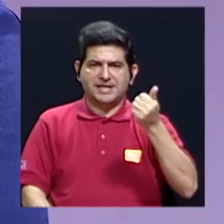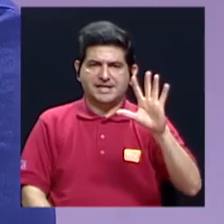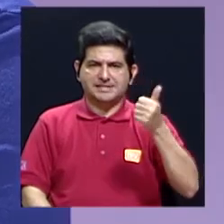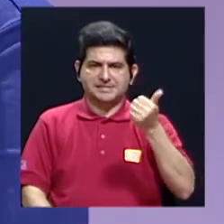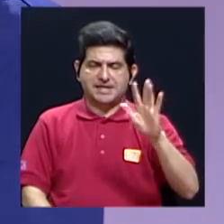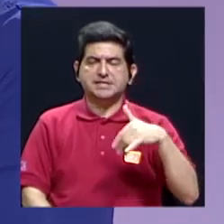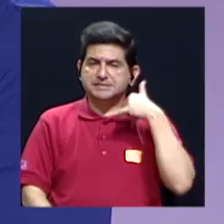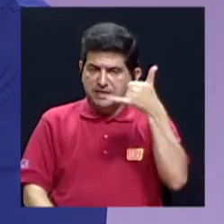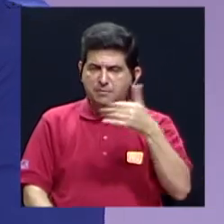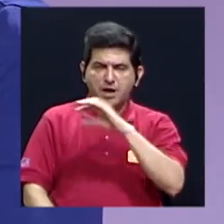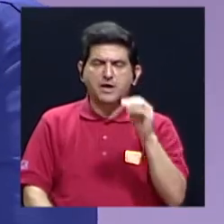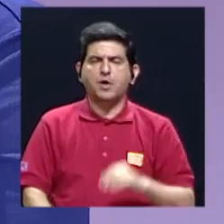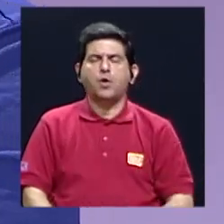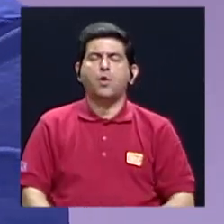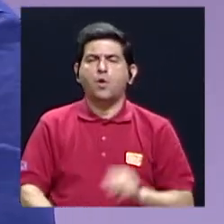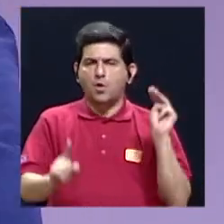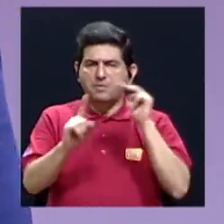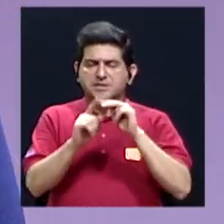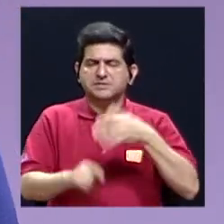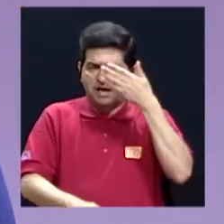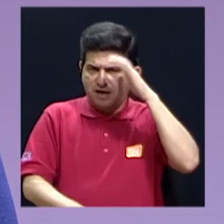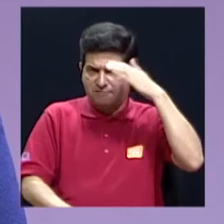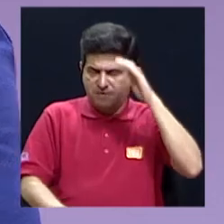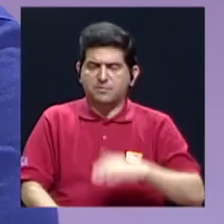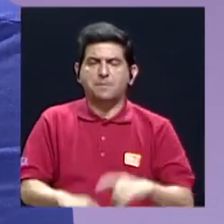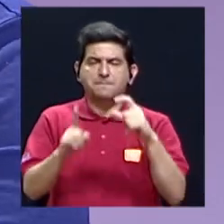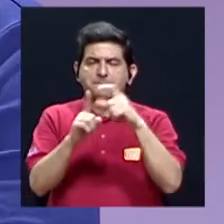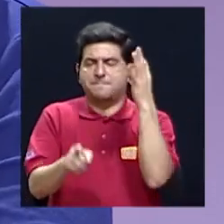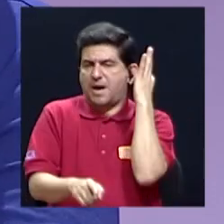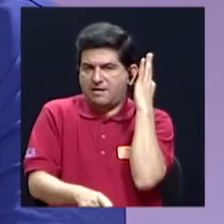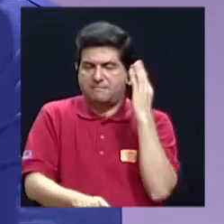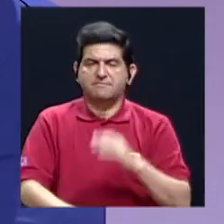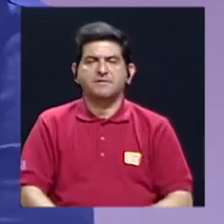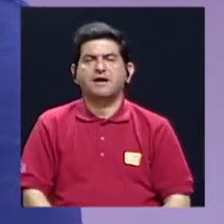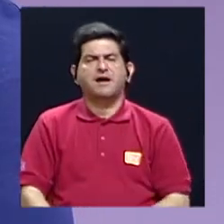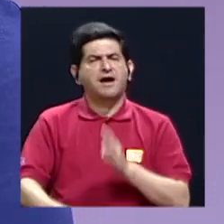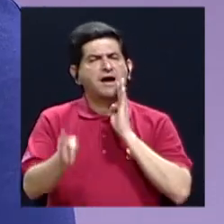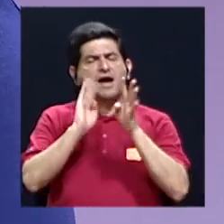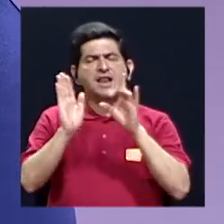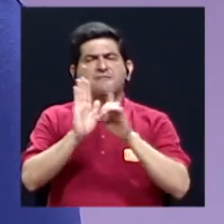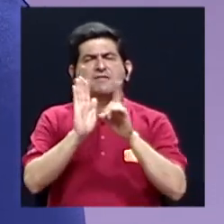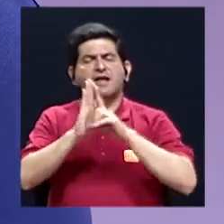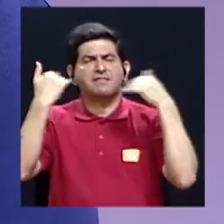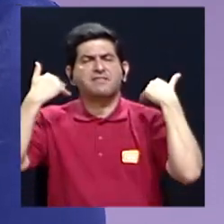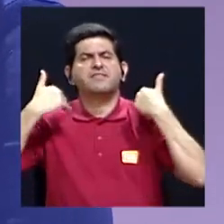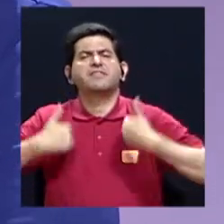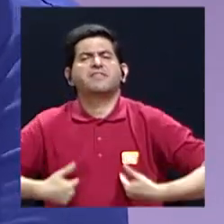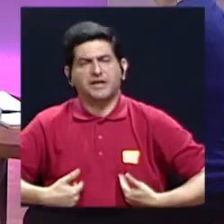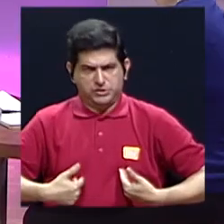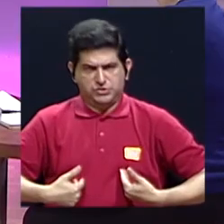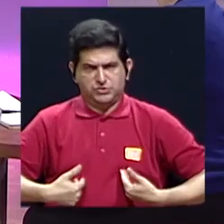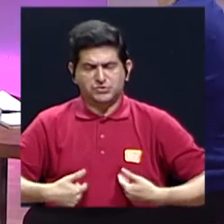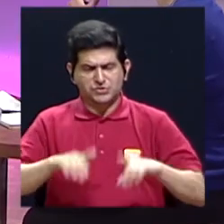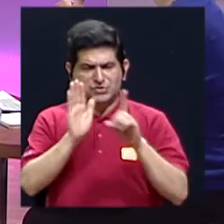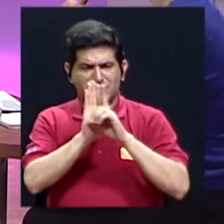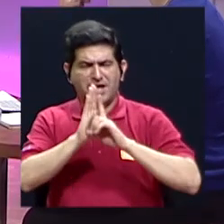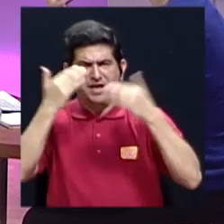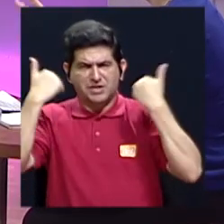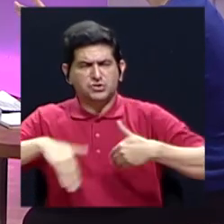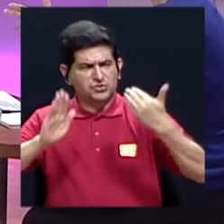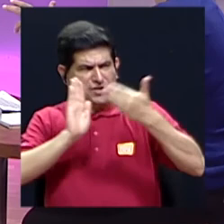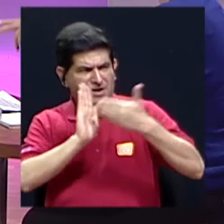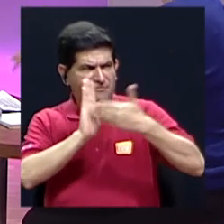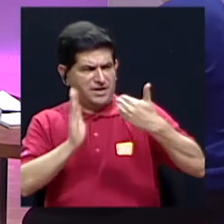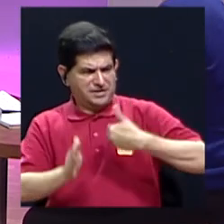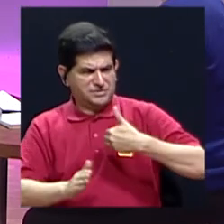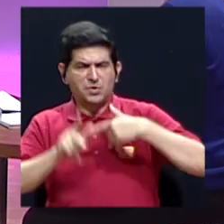o dejarnos un mensaje por vía de nuestro Facebook Palabra de Mujer. Cuando hablamos de derechos humanos, ¿cuáles son los derechos humanos que se ven